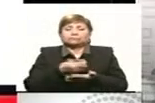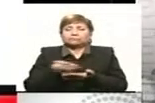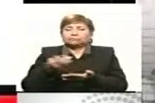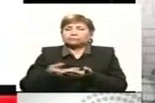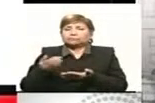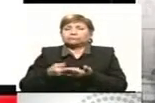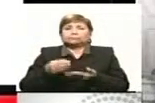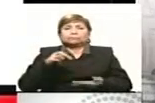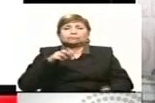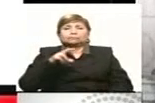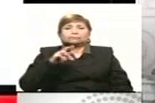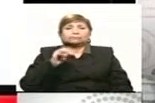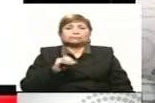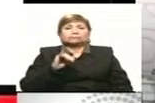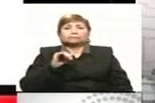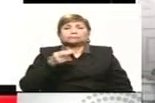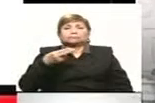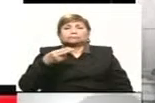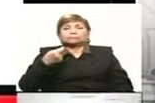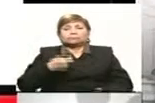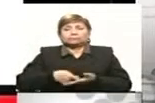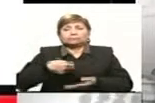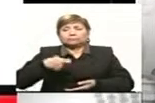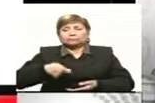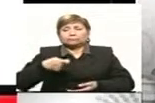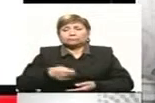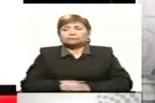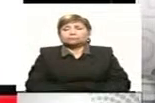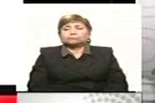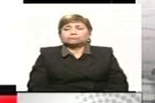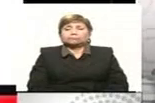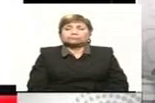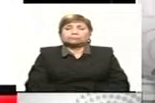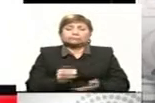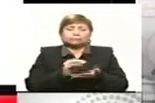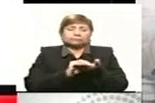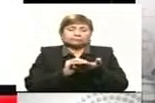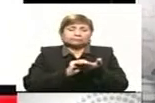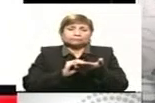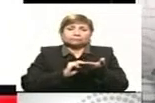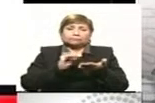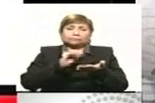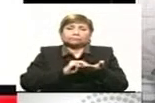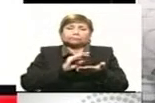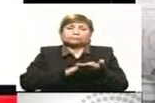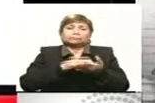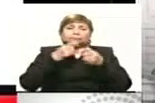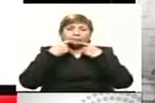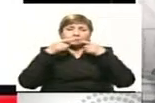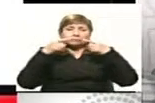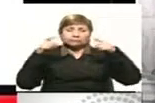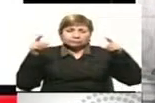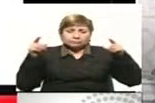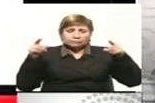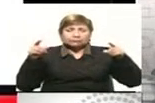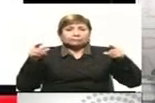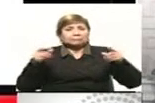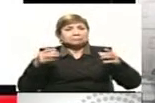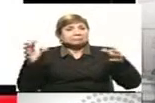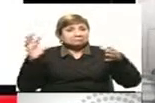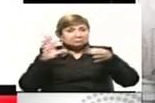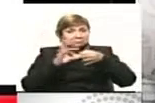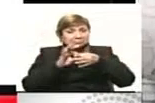proinversión. Proinversión es nuestro organismo que, digamos, adscrito, que trata de promover, sobre todo, digamos,